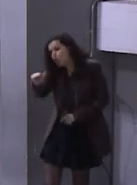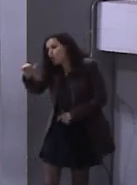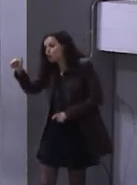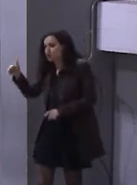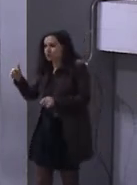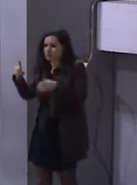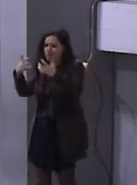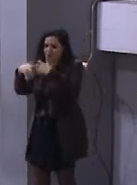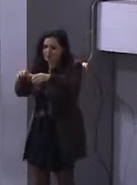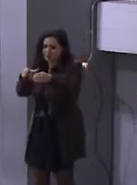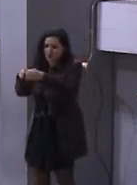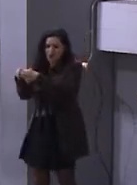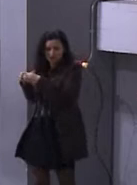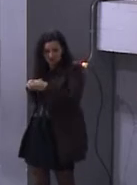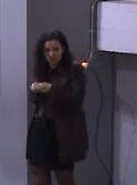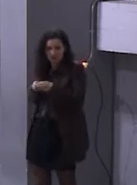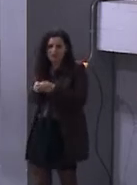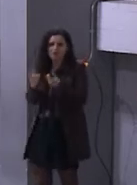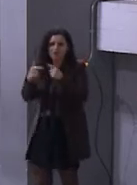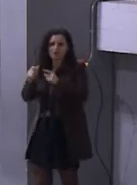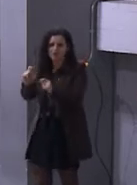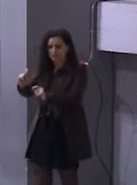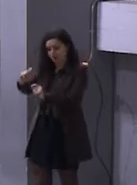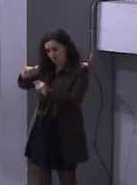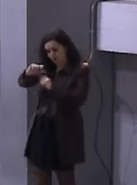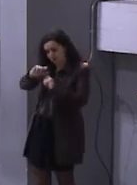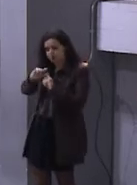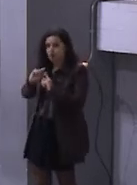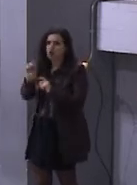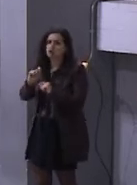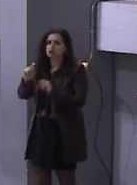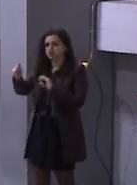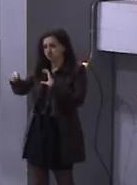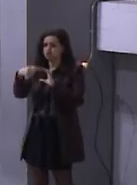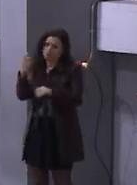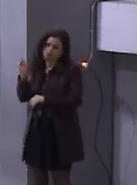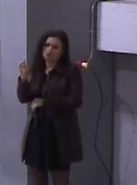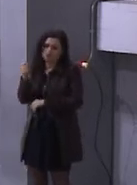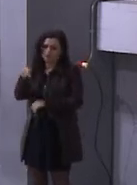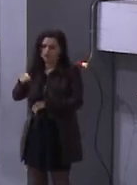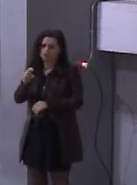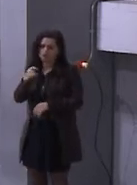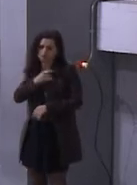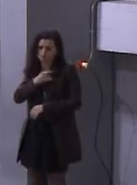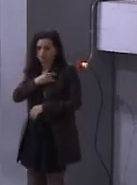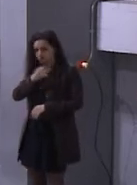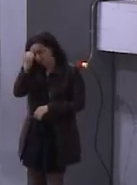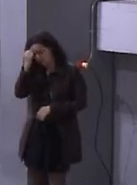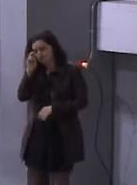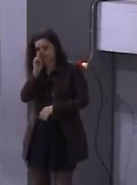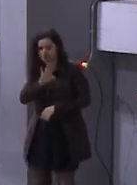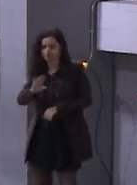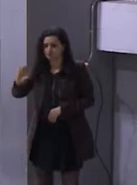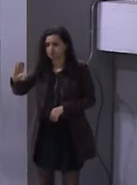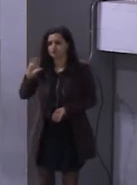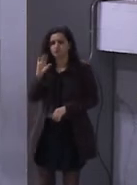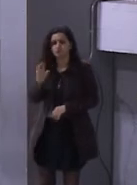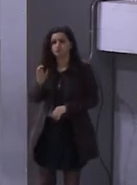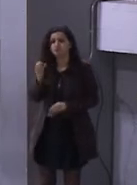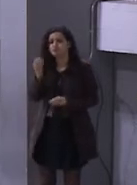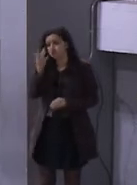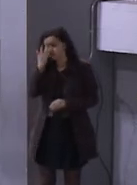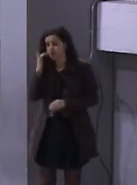cooperativas, ¿sí?, para que inviertan o envíen sus recursos a la Universidad Pedagógica Nacional. Porque para el